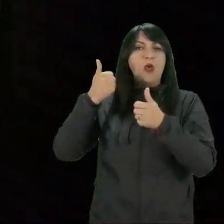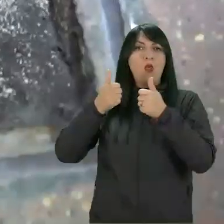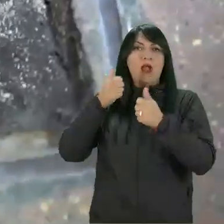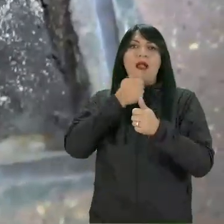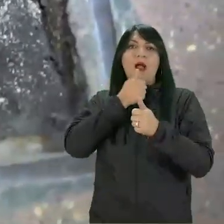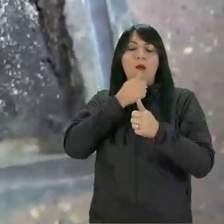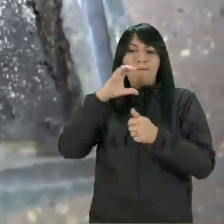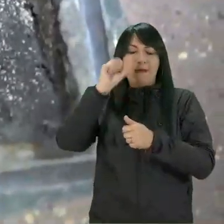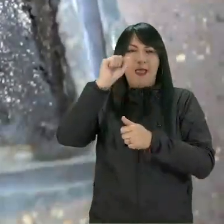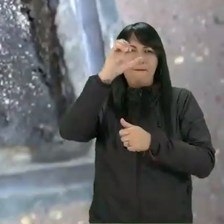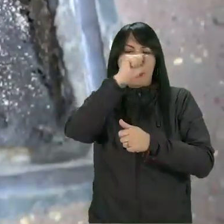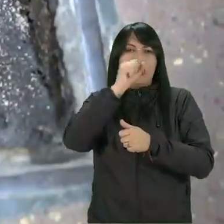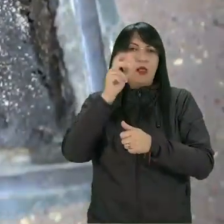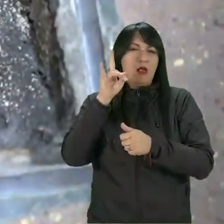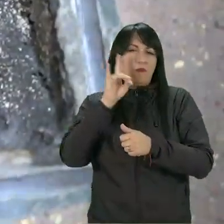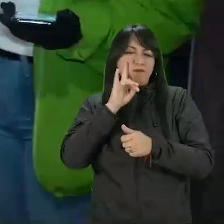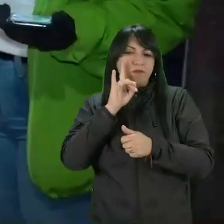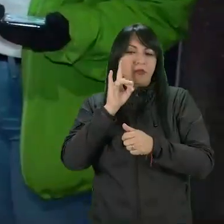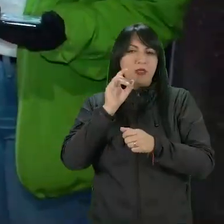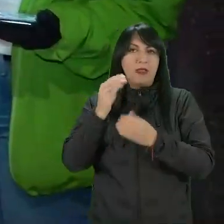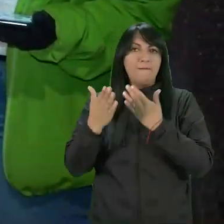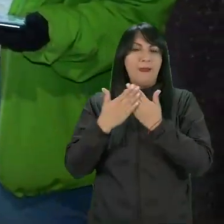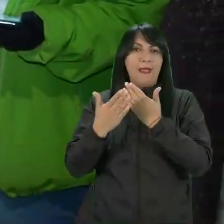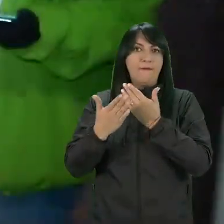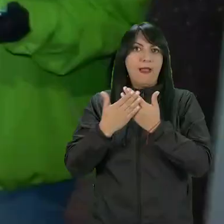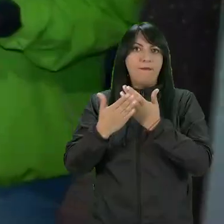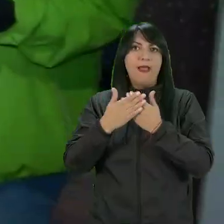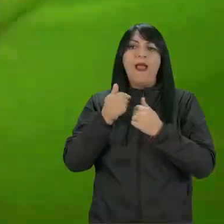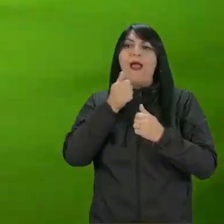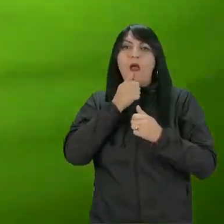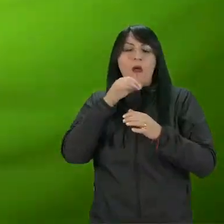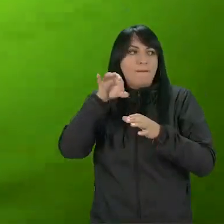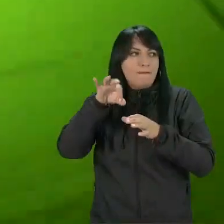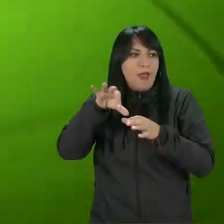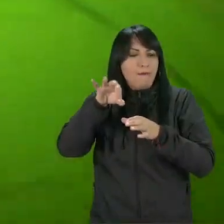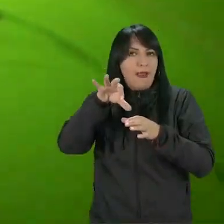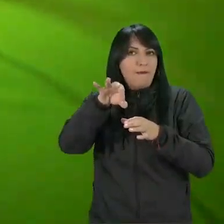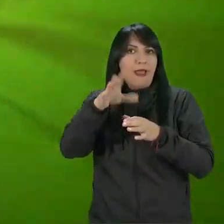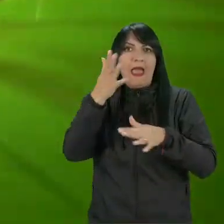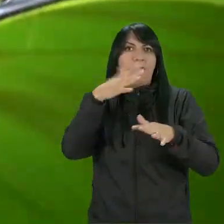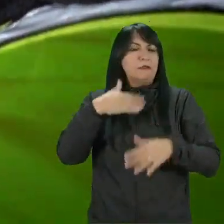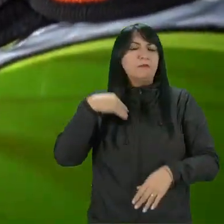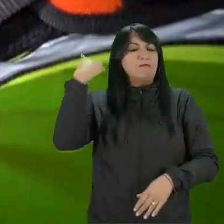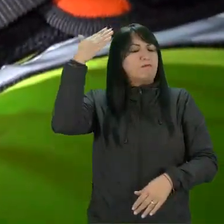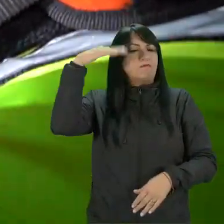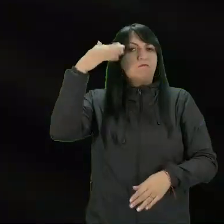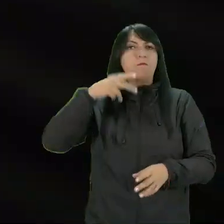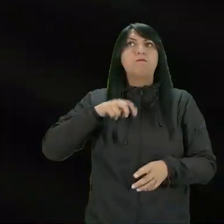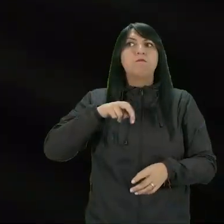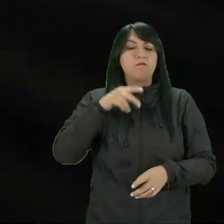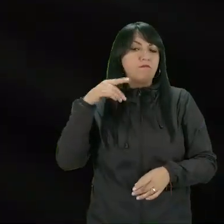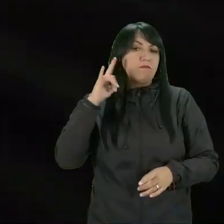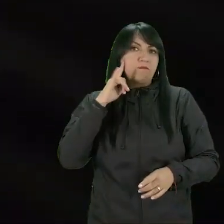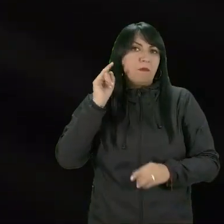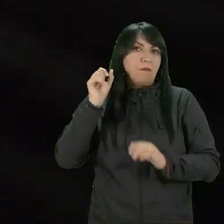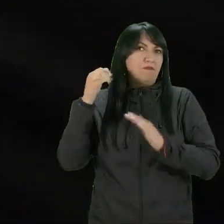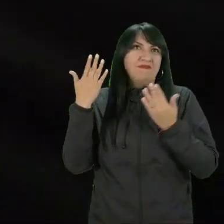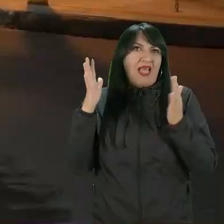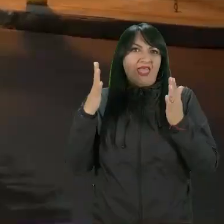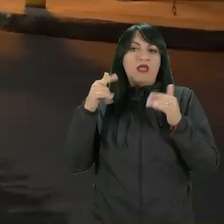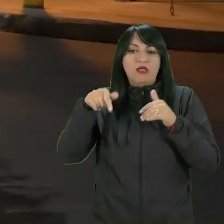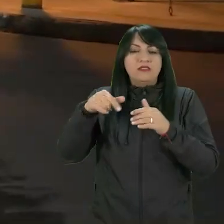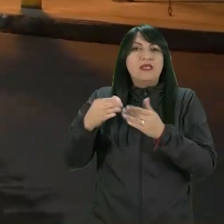con este sistema de geofonía que posibilita escuchar las frecuencias que advierten de esos escapes muchas veces imperceptibles